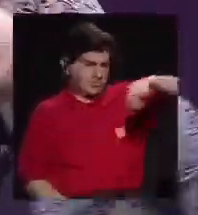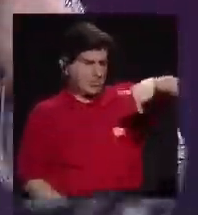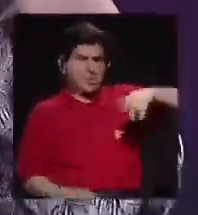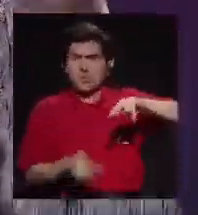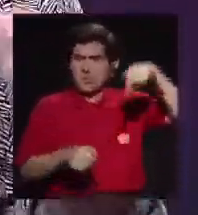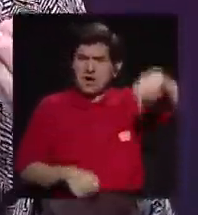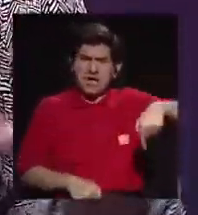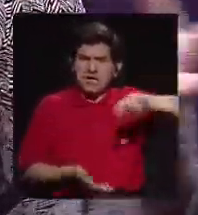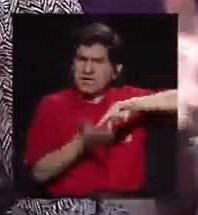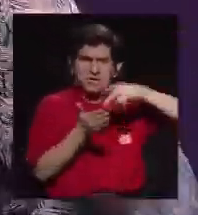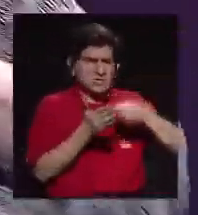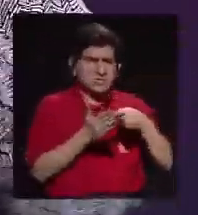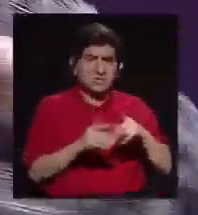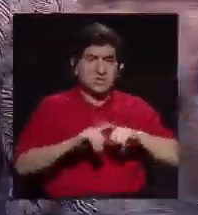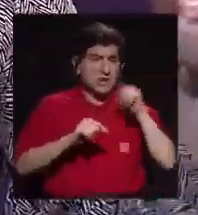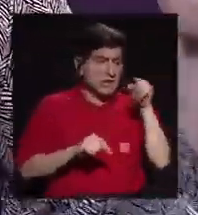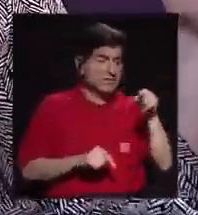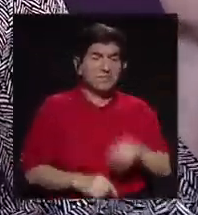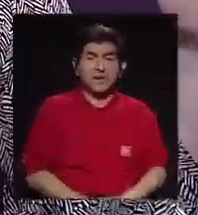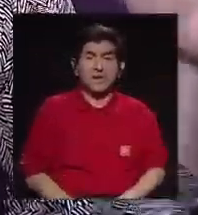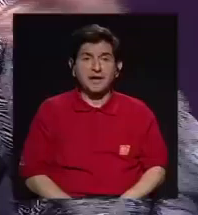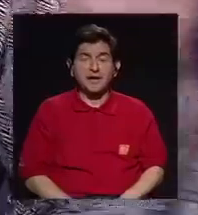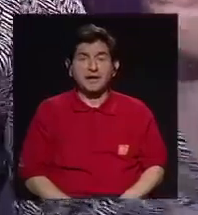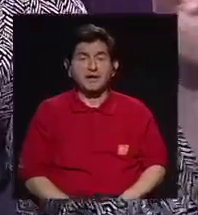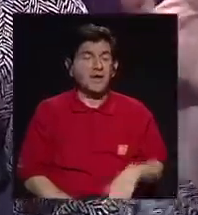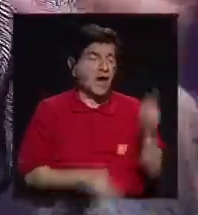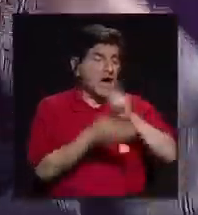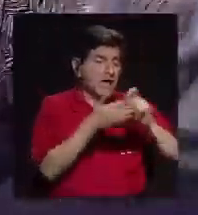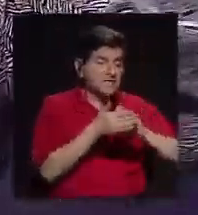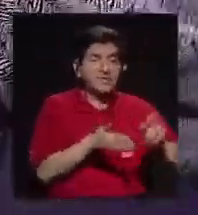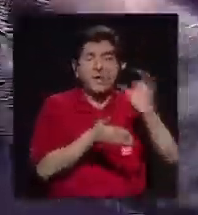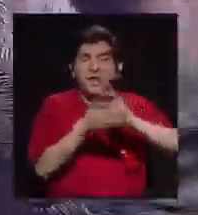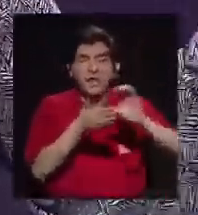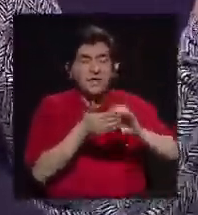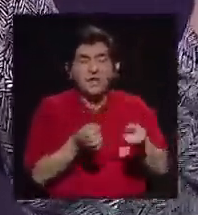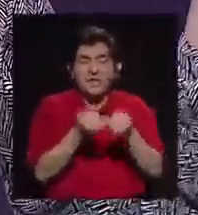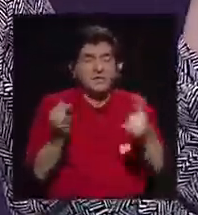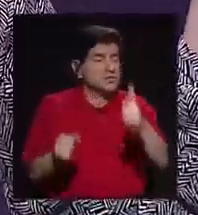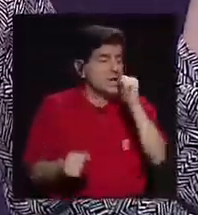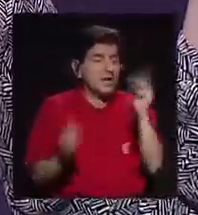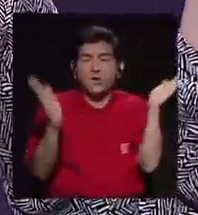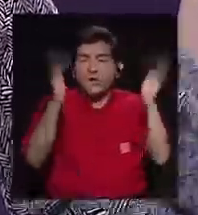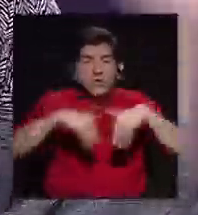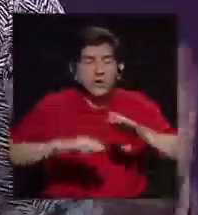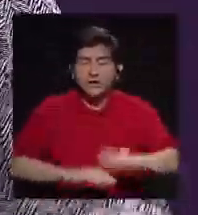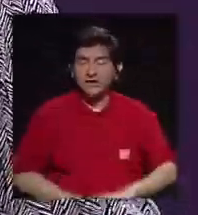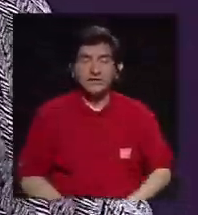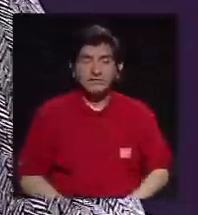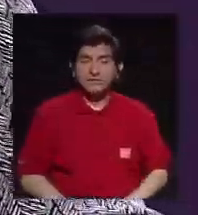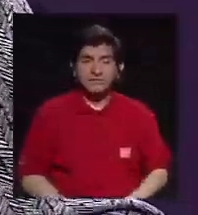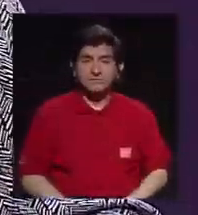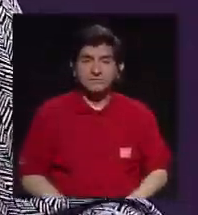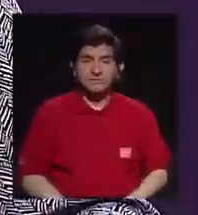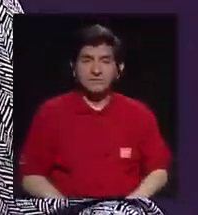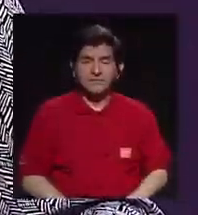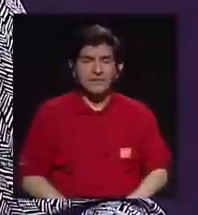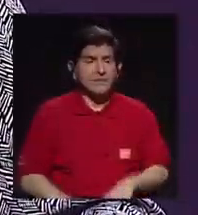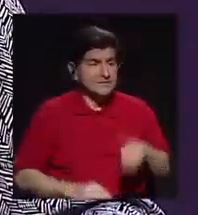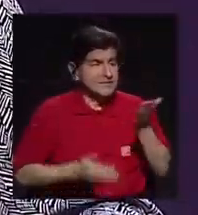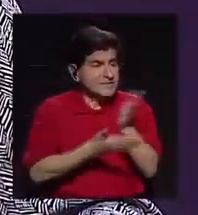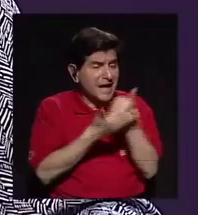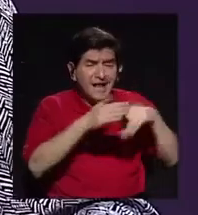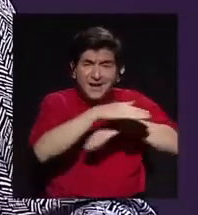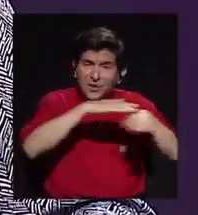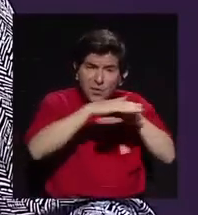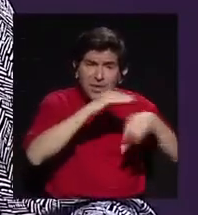es nada, pero agua potable se va, se cierra la escuela, el colegio, y ya, no hubo nada más, ¿verdad? Entonces, algo tan fundamental